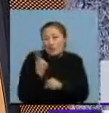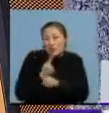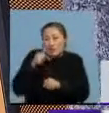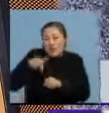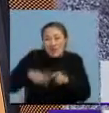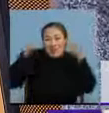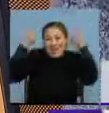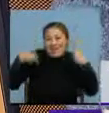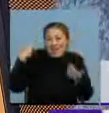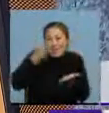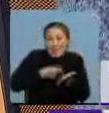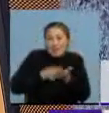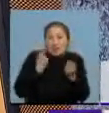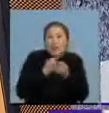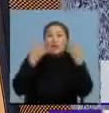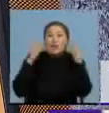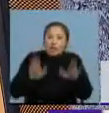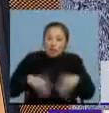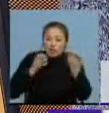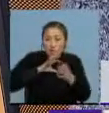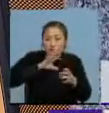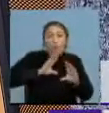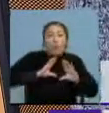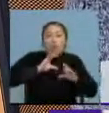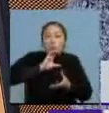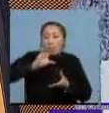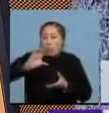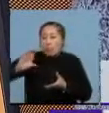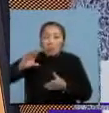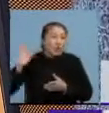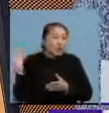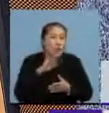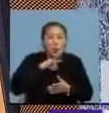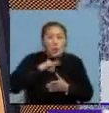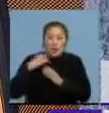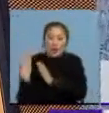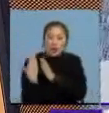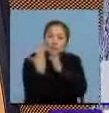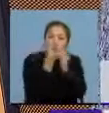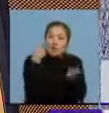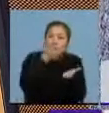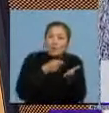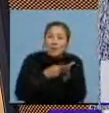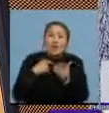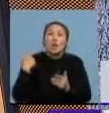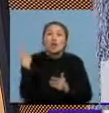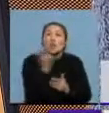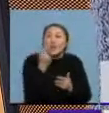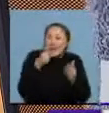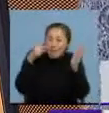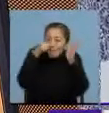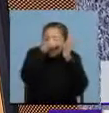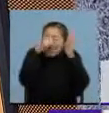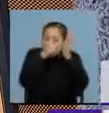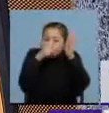por lo tanto se distribuye en forma solidaria entre todos los jujeños y hace que nuestra tarifas tenga ese ítem